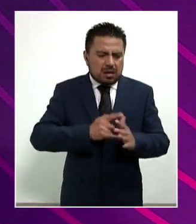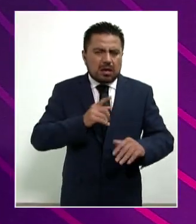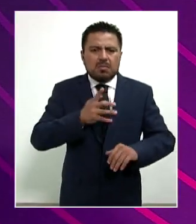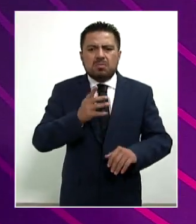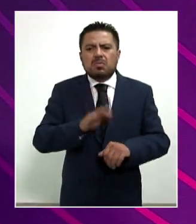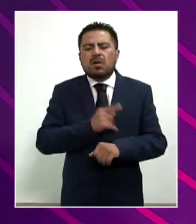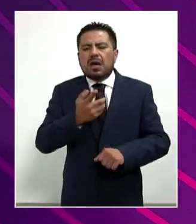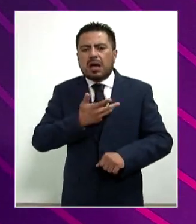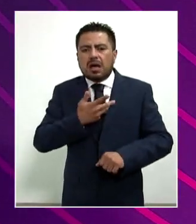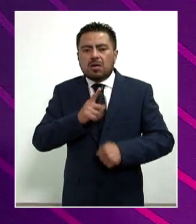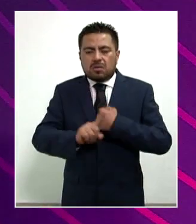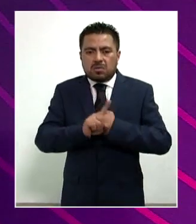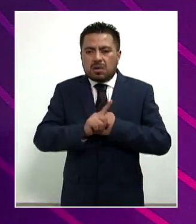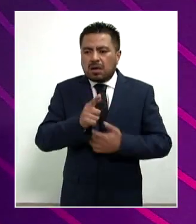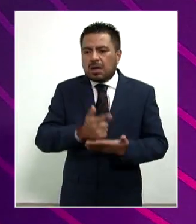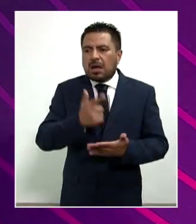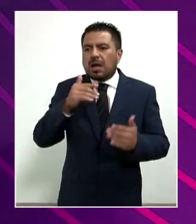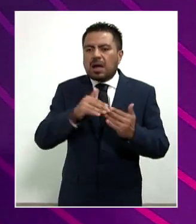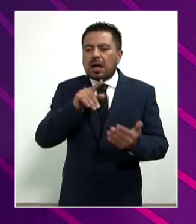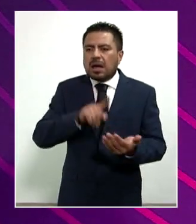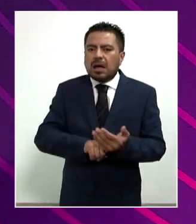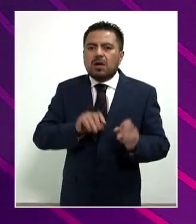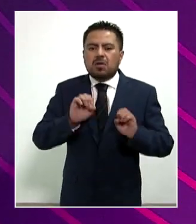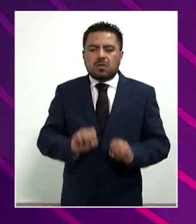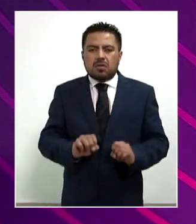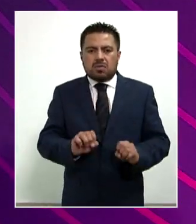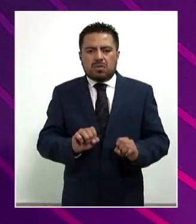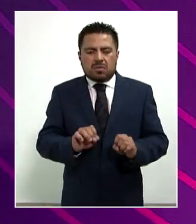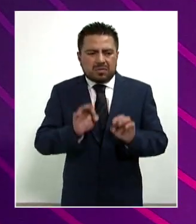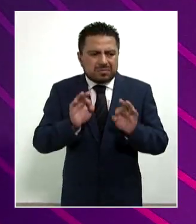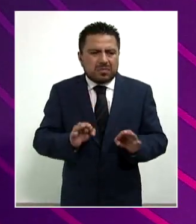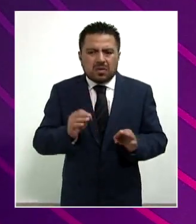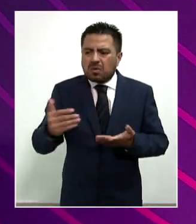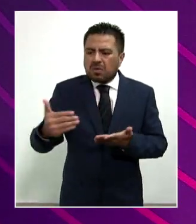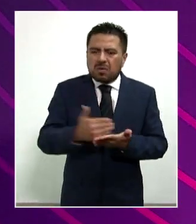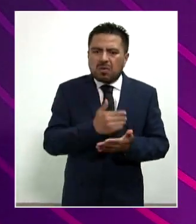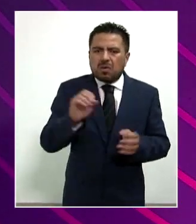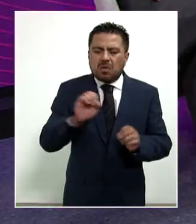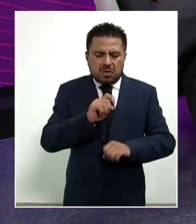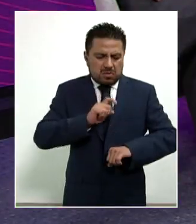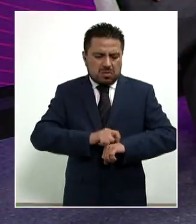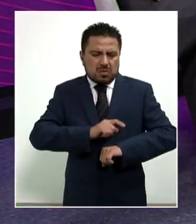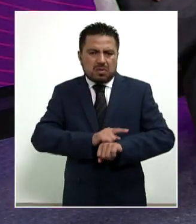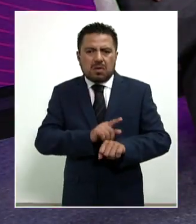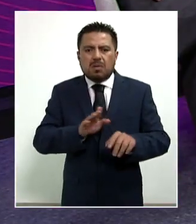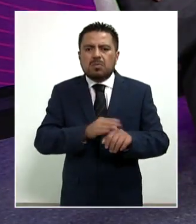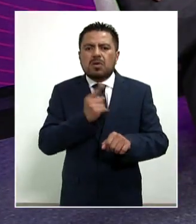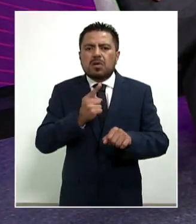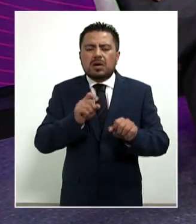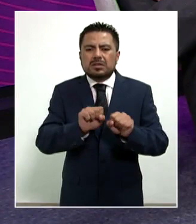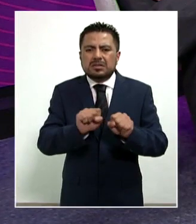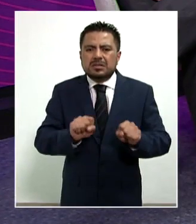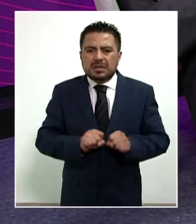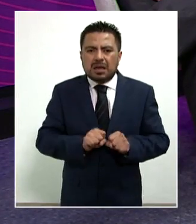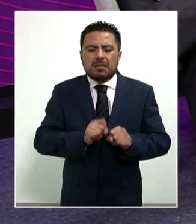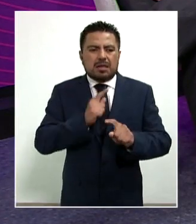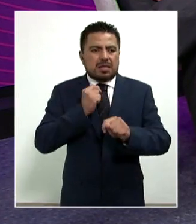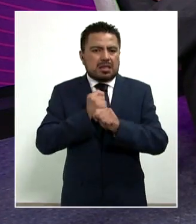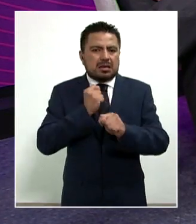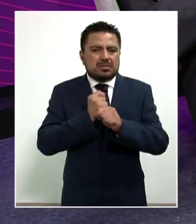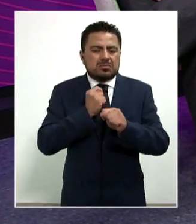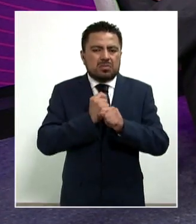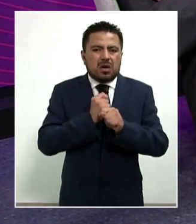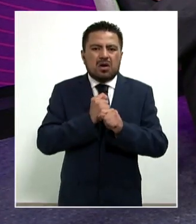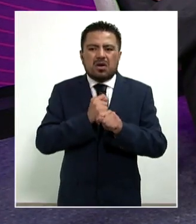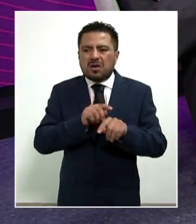problema grave en su casa? ¿O realmente no llegó a la hora porque el sistema de transporte,